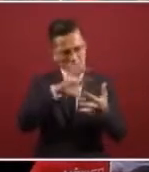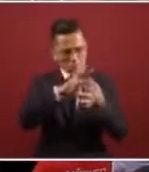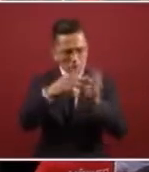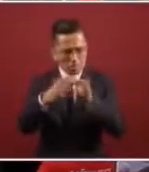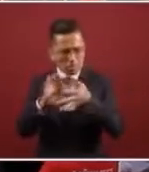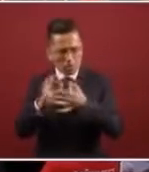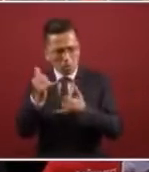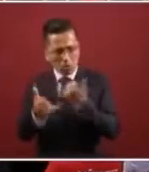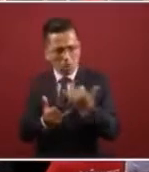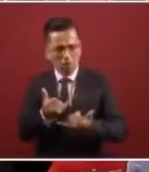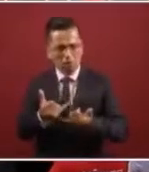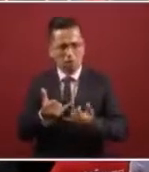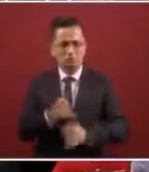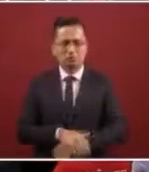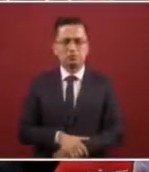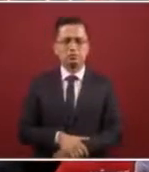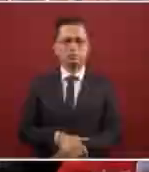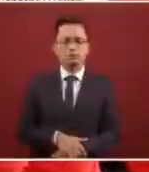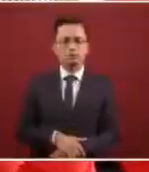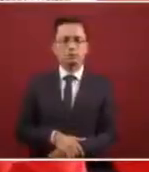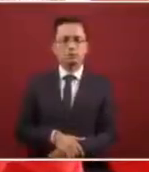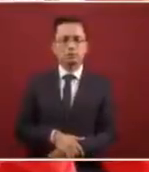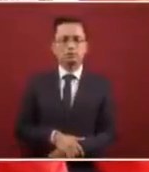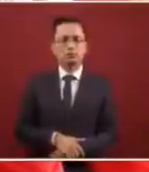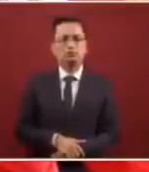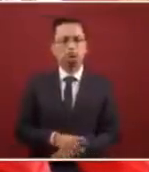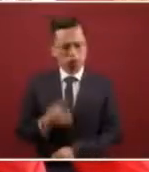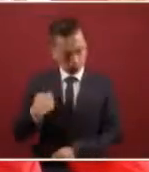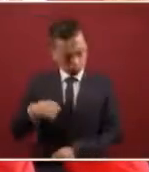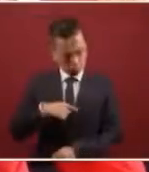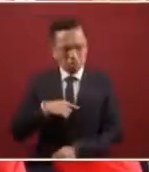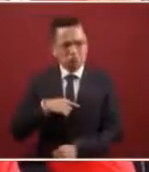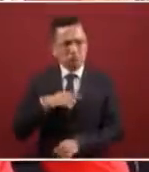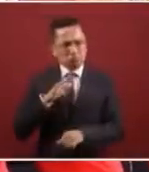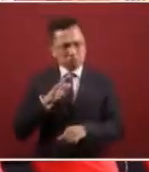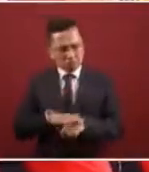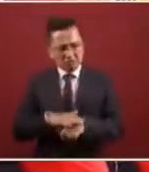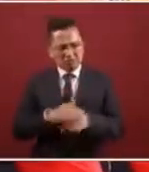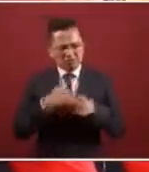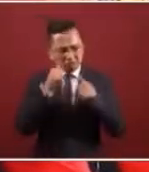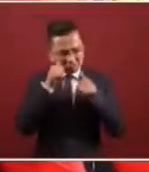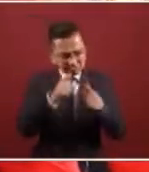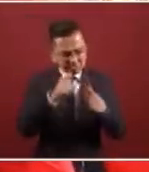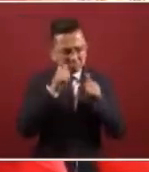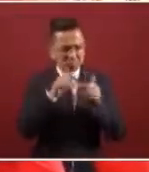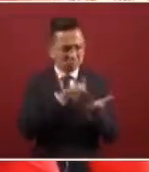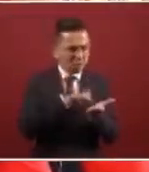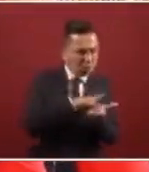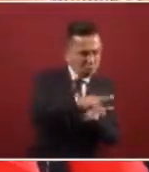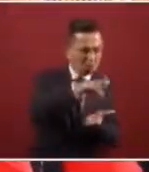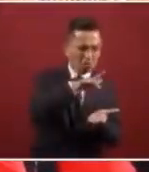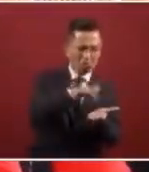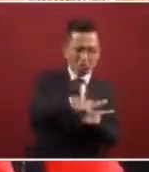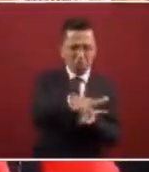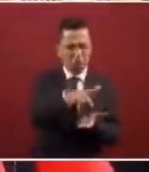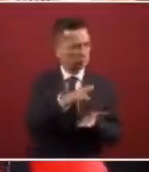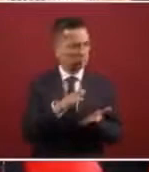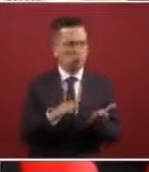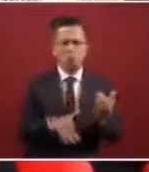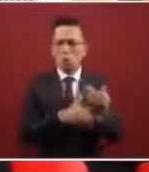Y vamos a estar muy pendientes, apoyando en todo lo